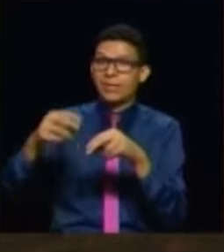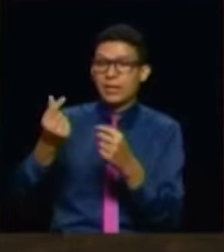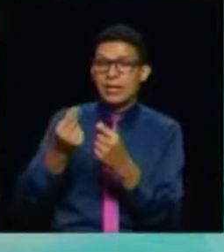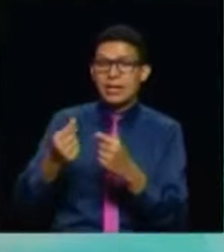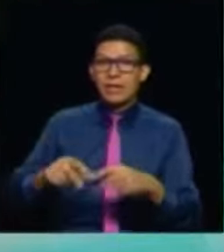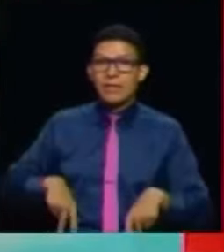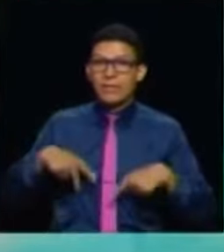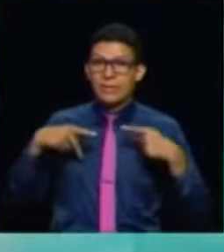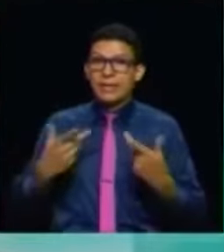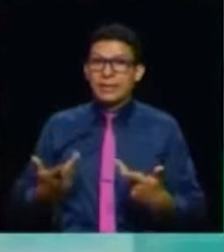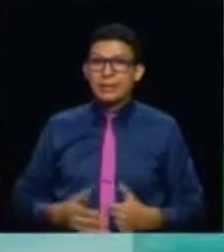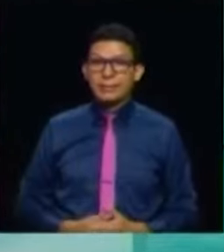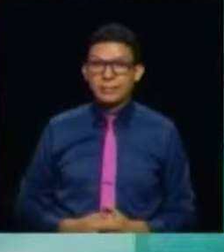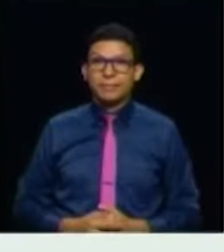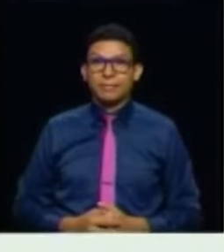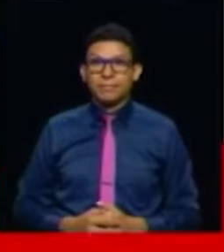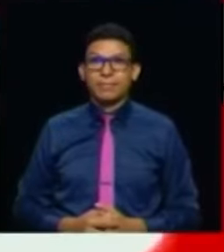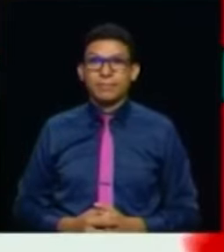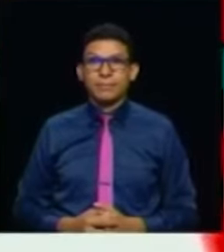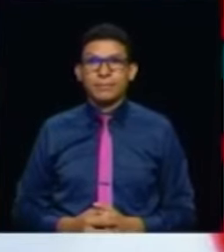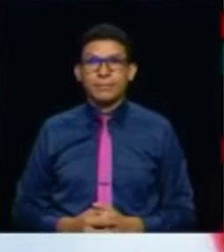vida.